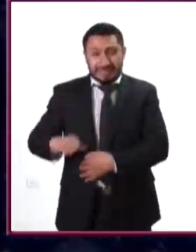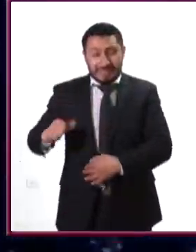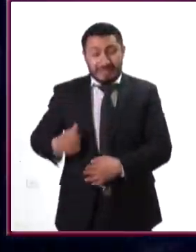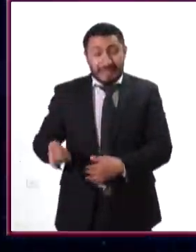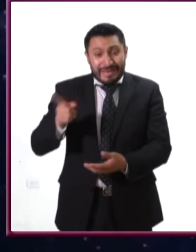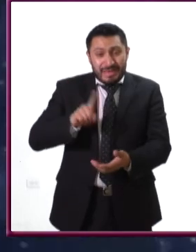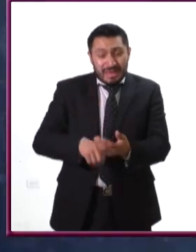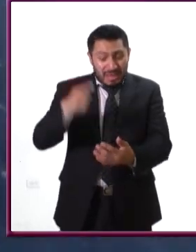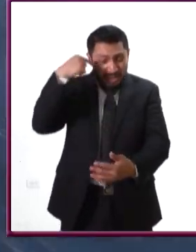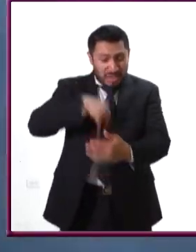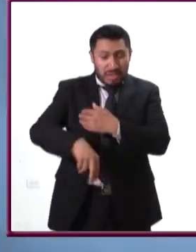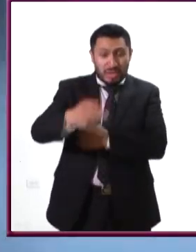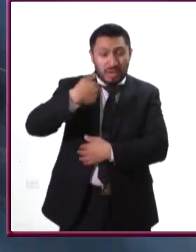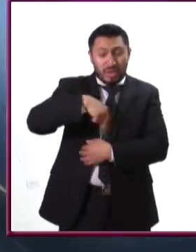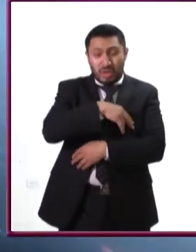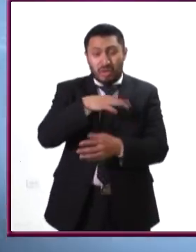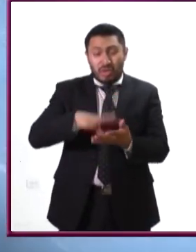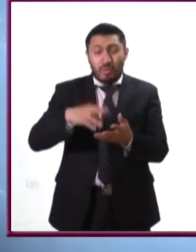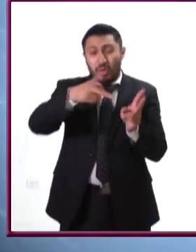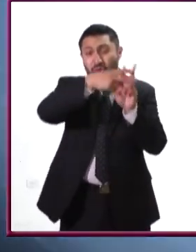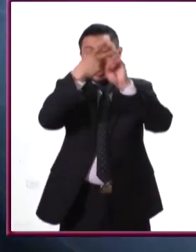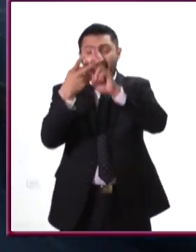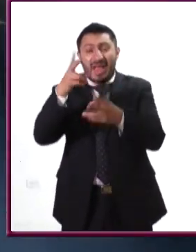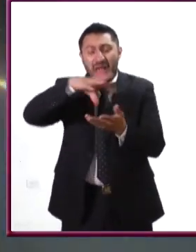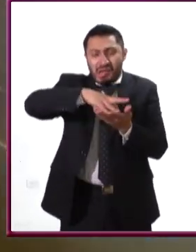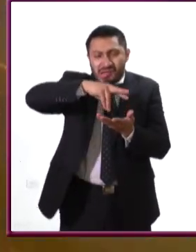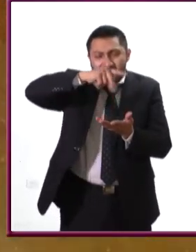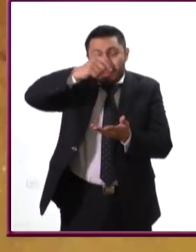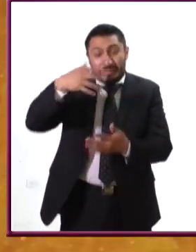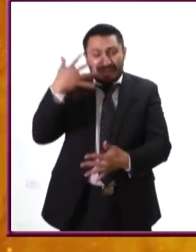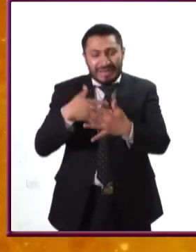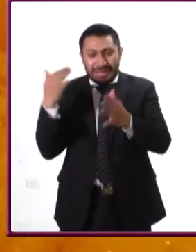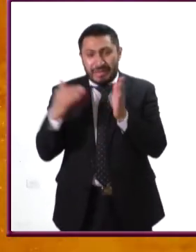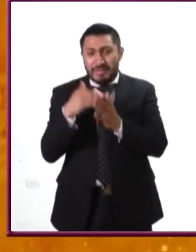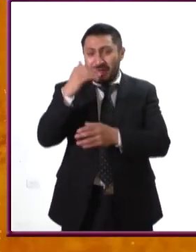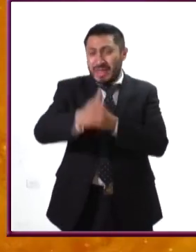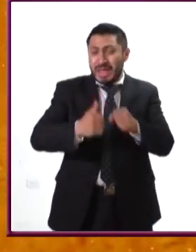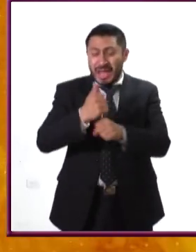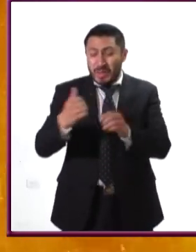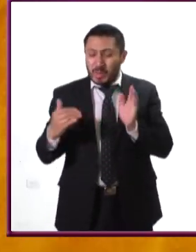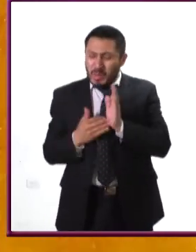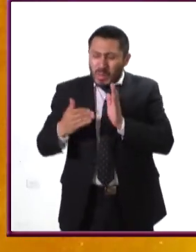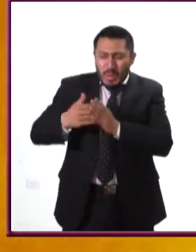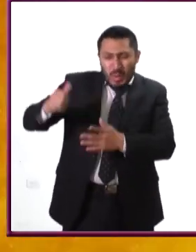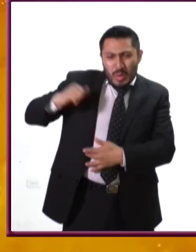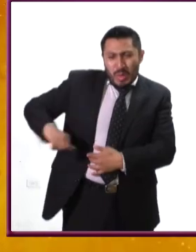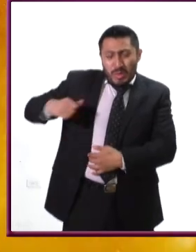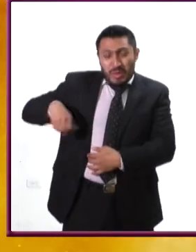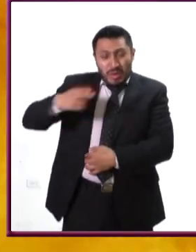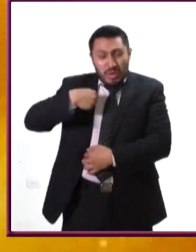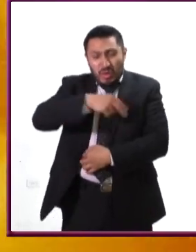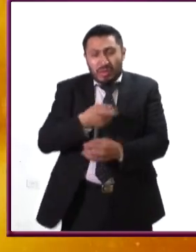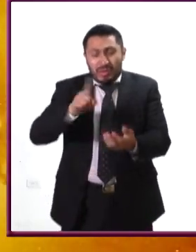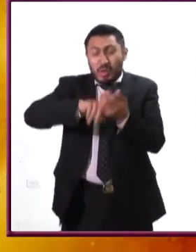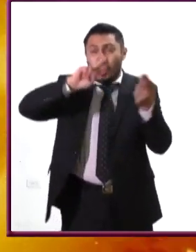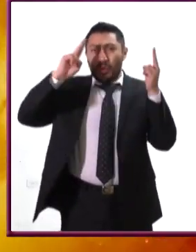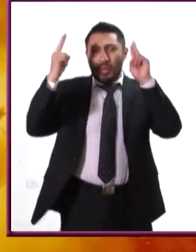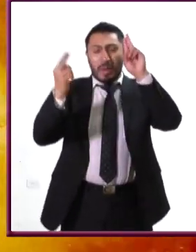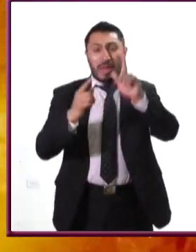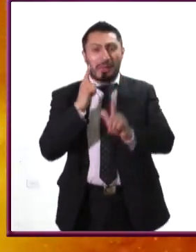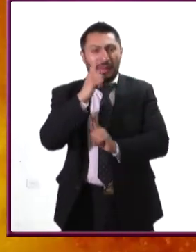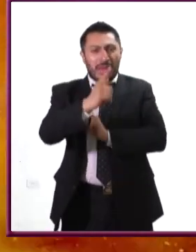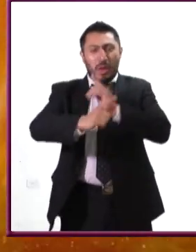estrella. Somos polvo de estrellas. Hace 15,000 millones de años éramos una masa de hidrógeno flotando en el